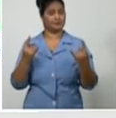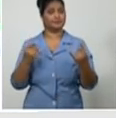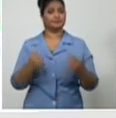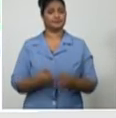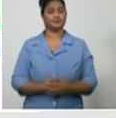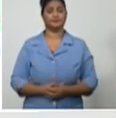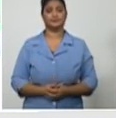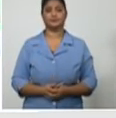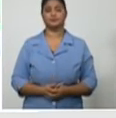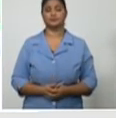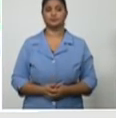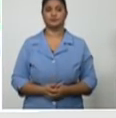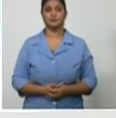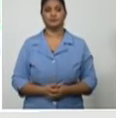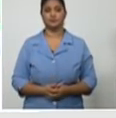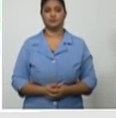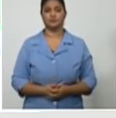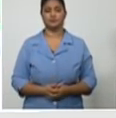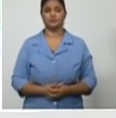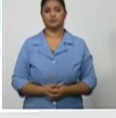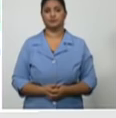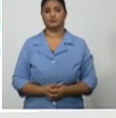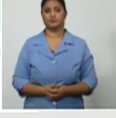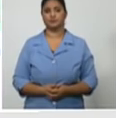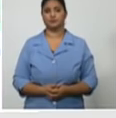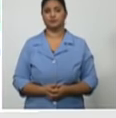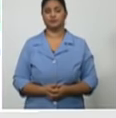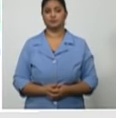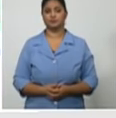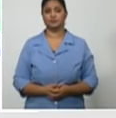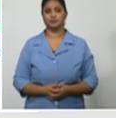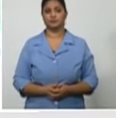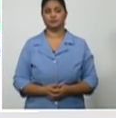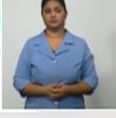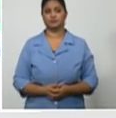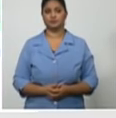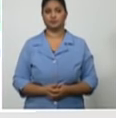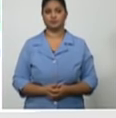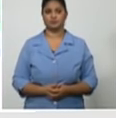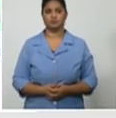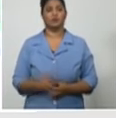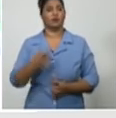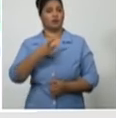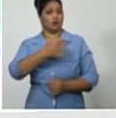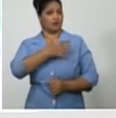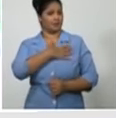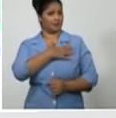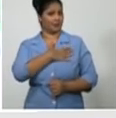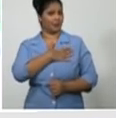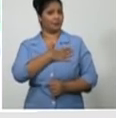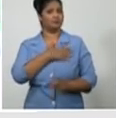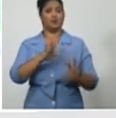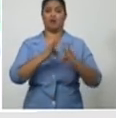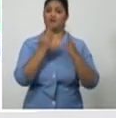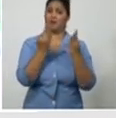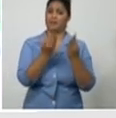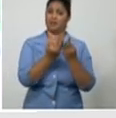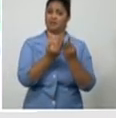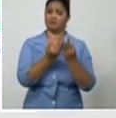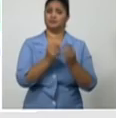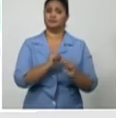las maniobras que se aplicaron para recuperarlo. Lamentamos mucho. Fallece una paciente